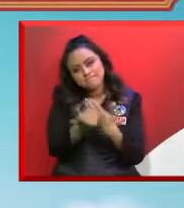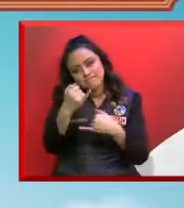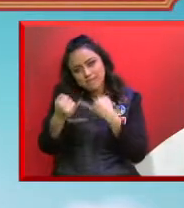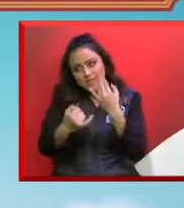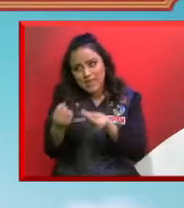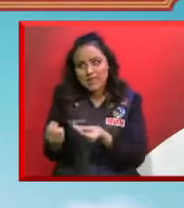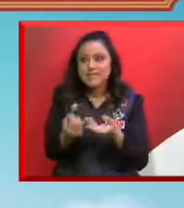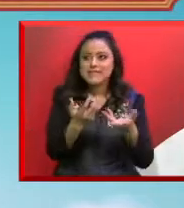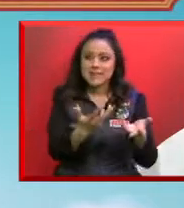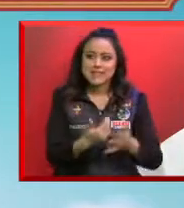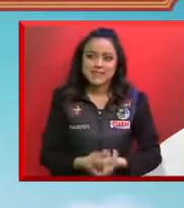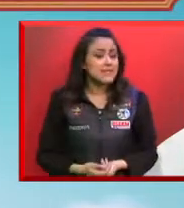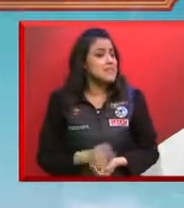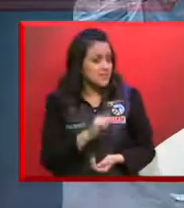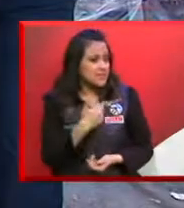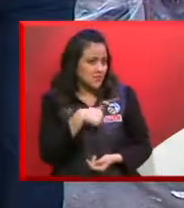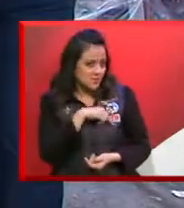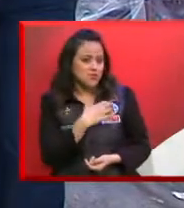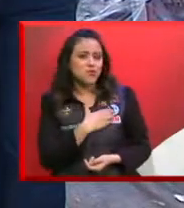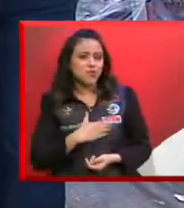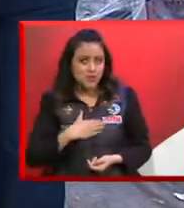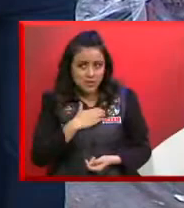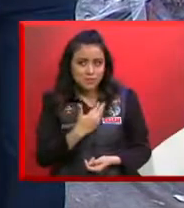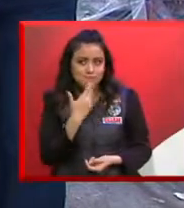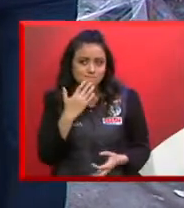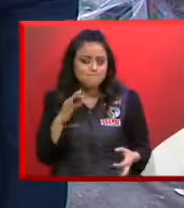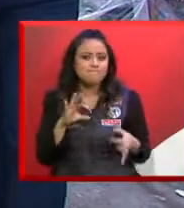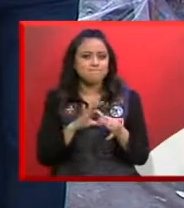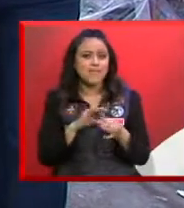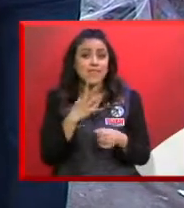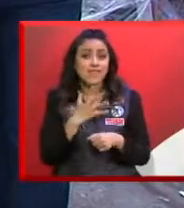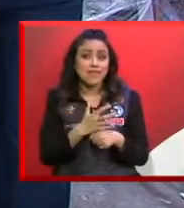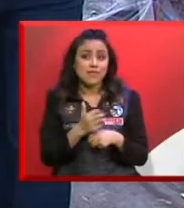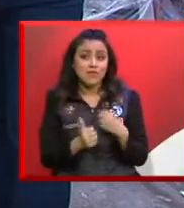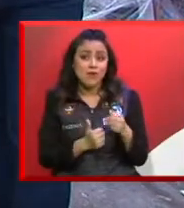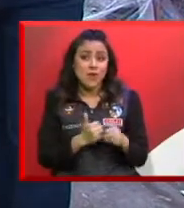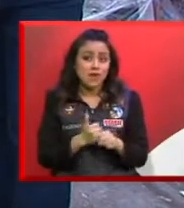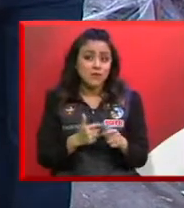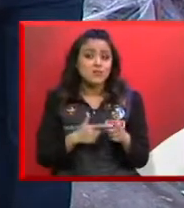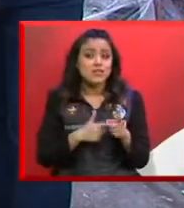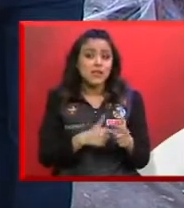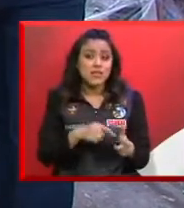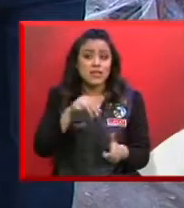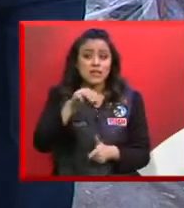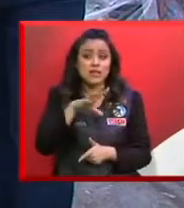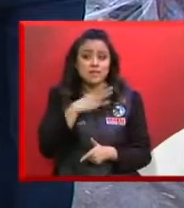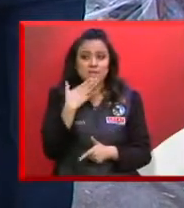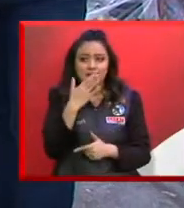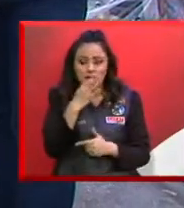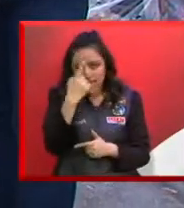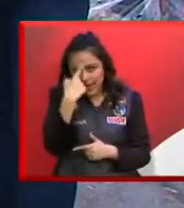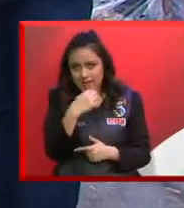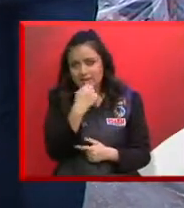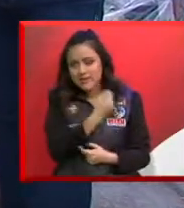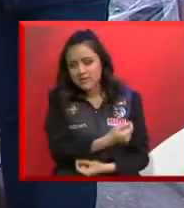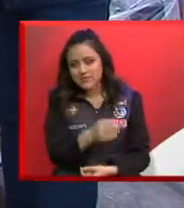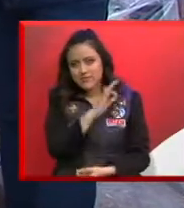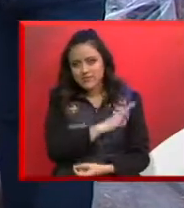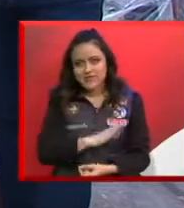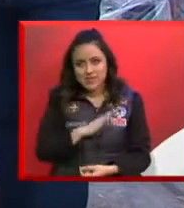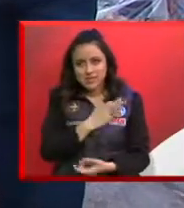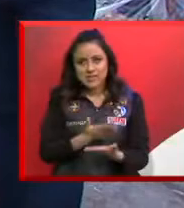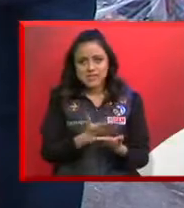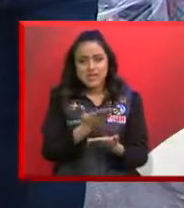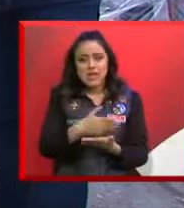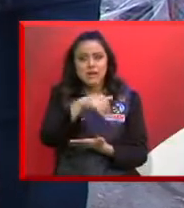juguetes. Sí, estamos muy contentos de unirnos a esta causa por quinto año para hacer felices a los niños de México. Te presento a